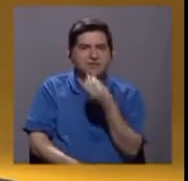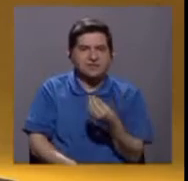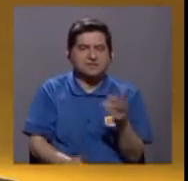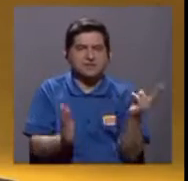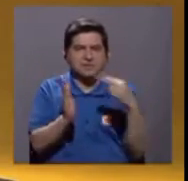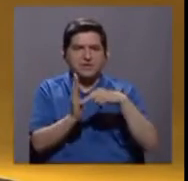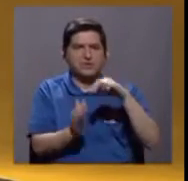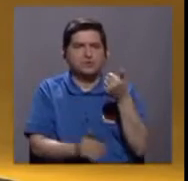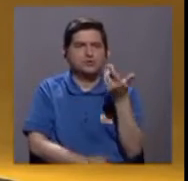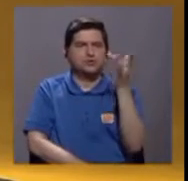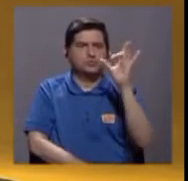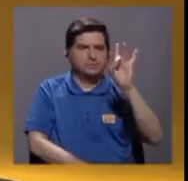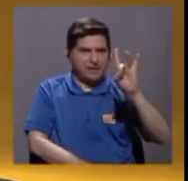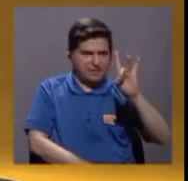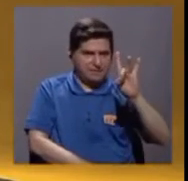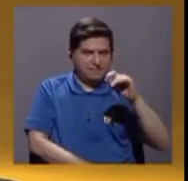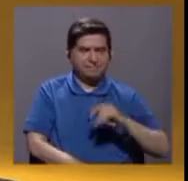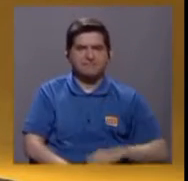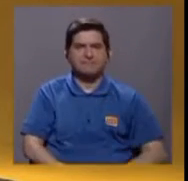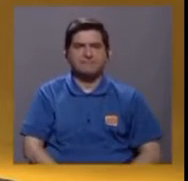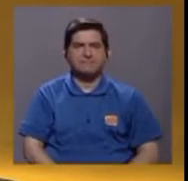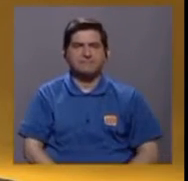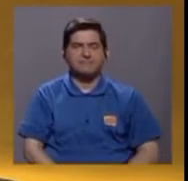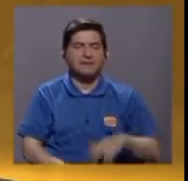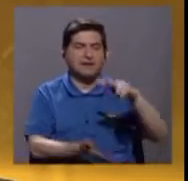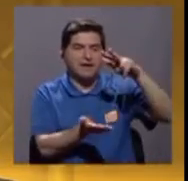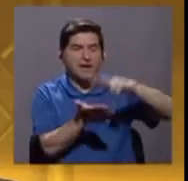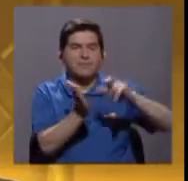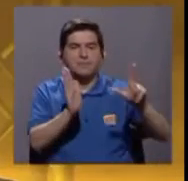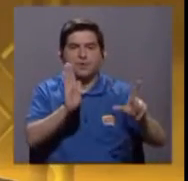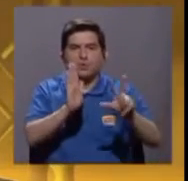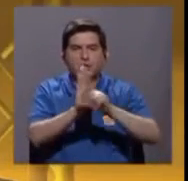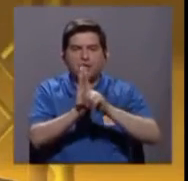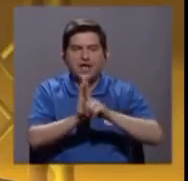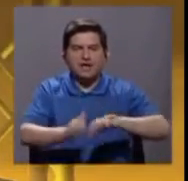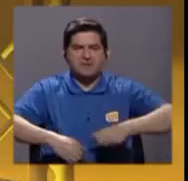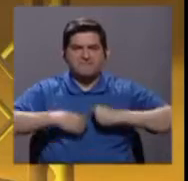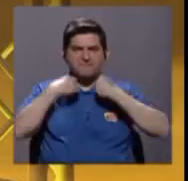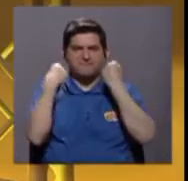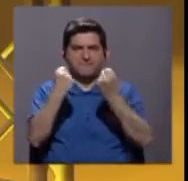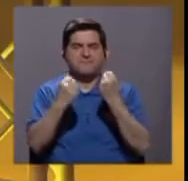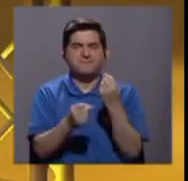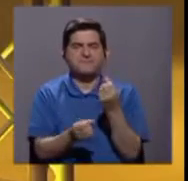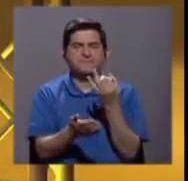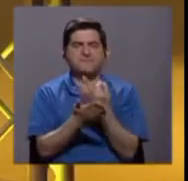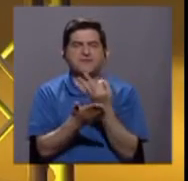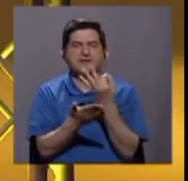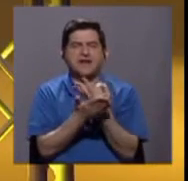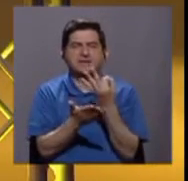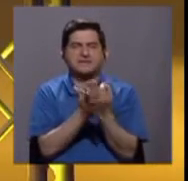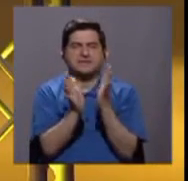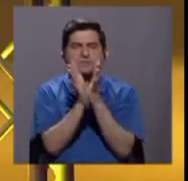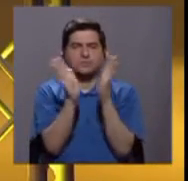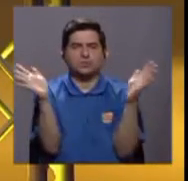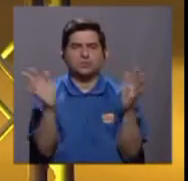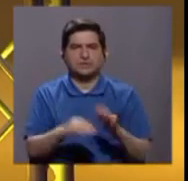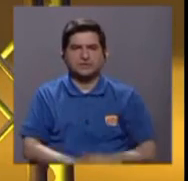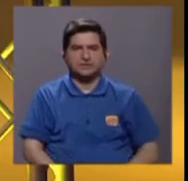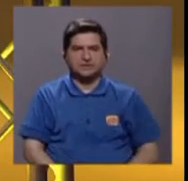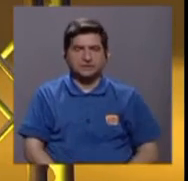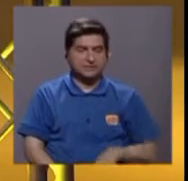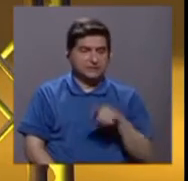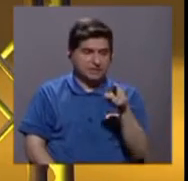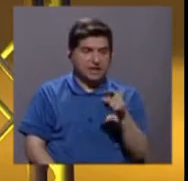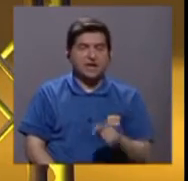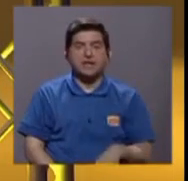del 2018 se aprobó la ley de fortalecimiento de las finanzas públicas, la cual le vino